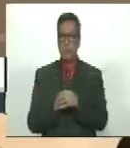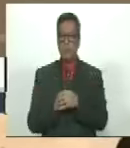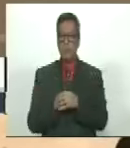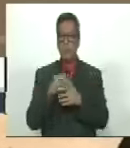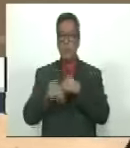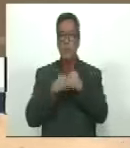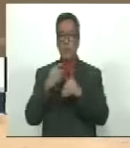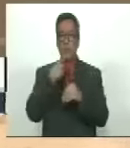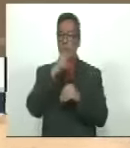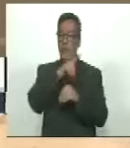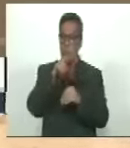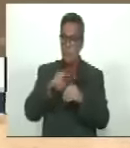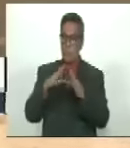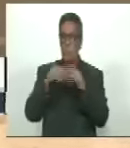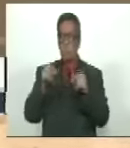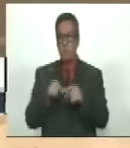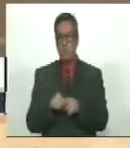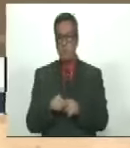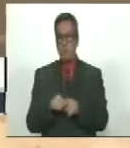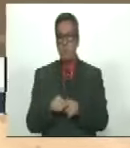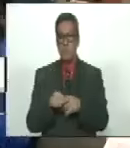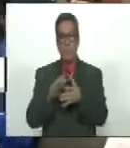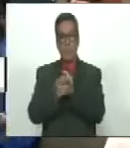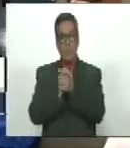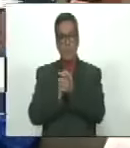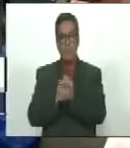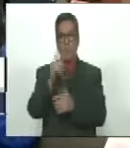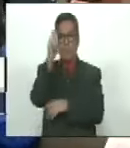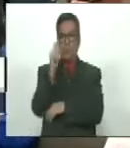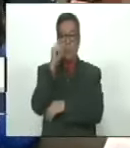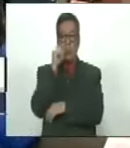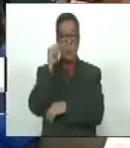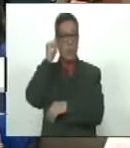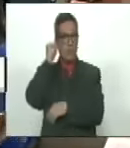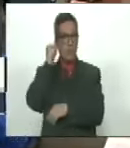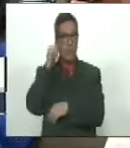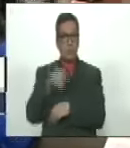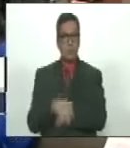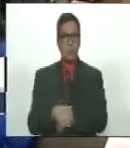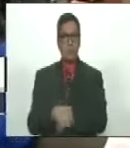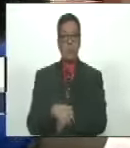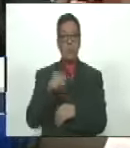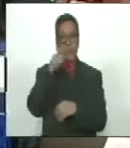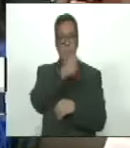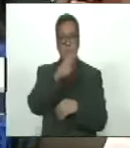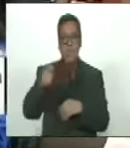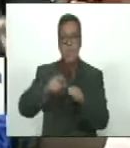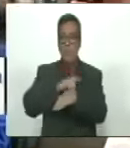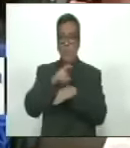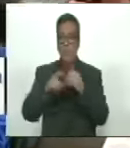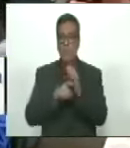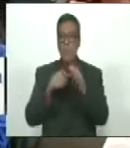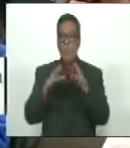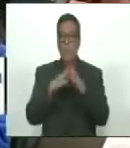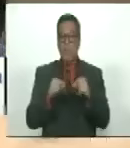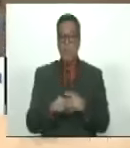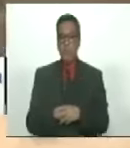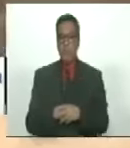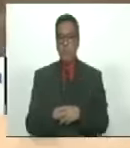Estamos haciéndolo acá, todos los compatriotas, los diputados y el pueblo en general, y todo